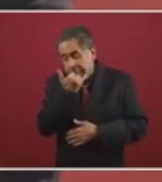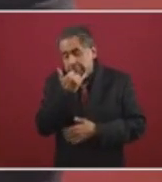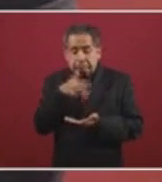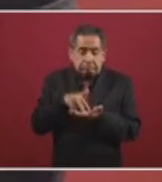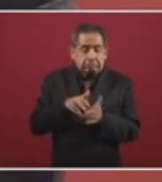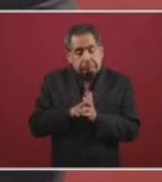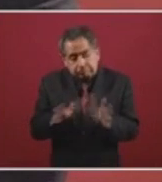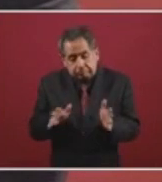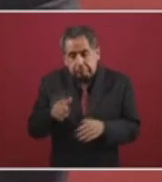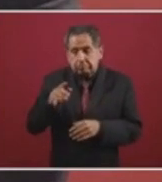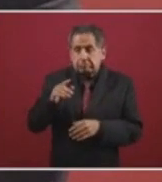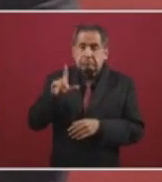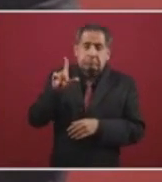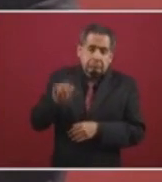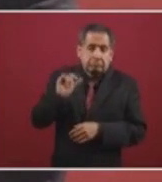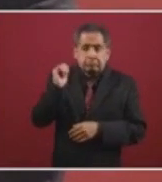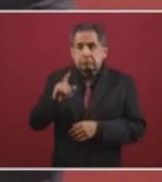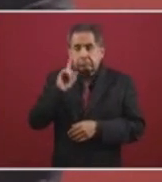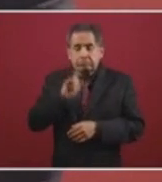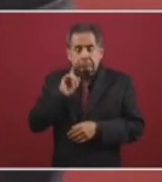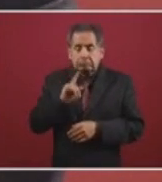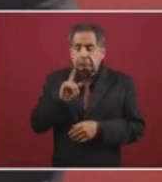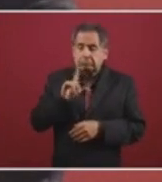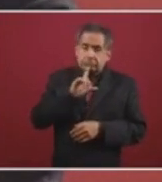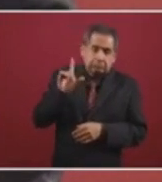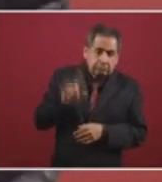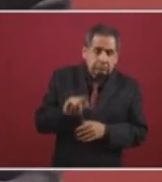si ofendí a las mujeres como